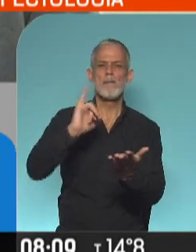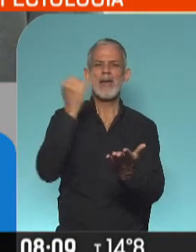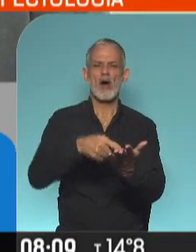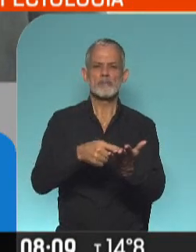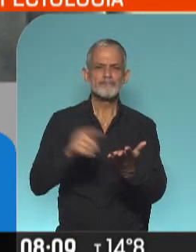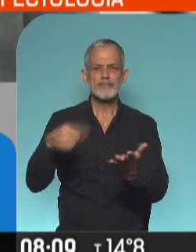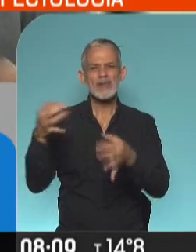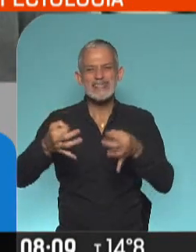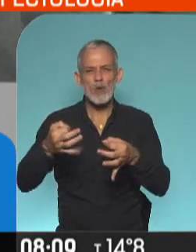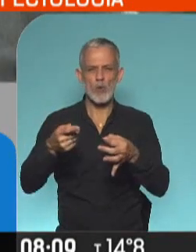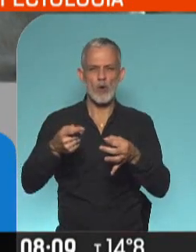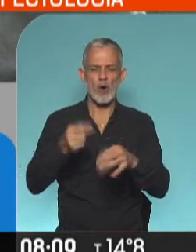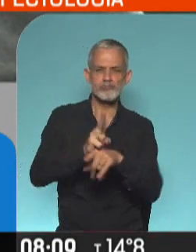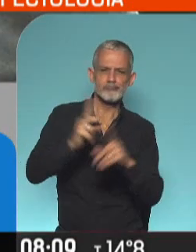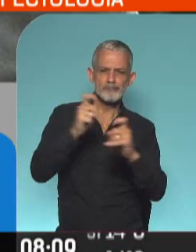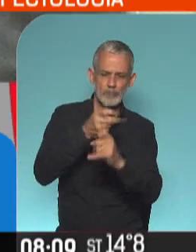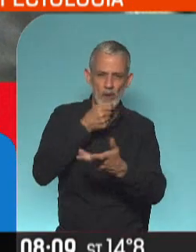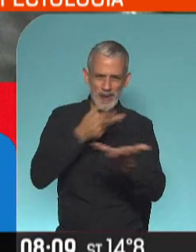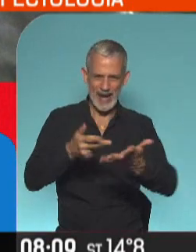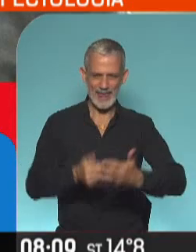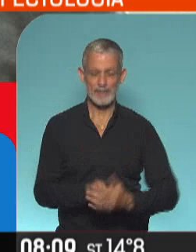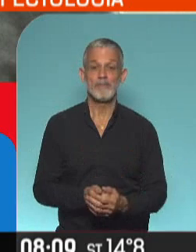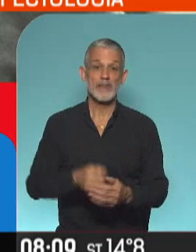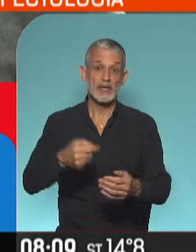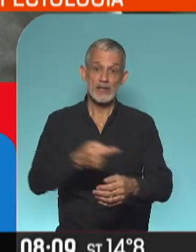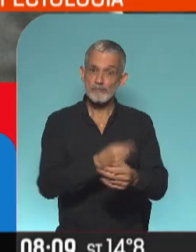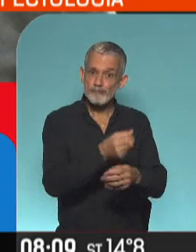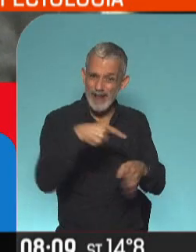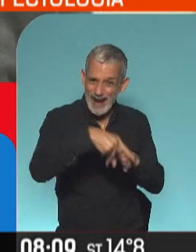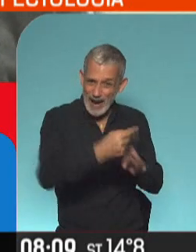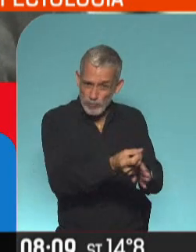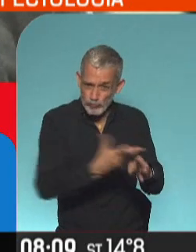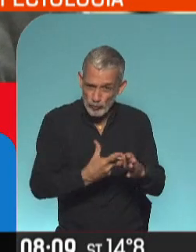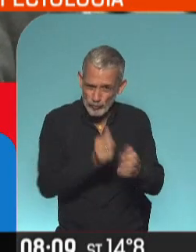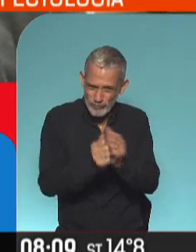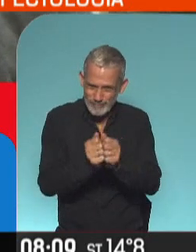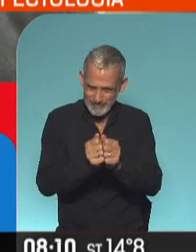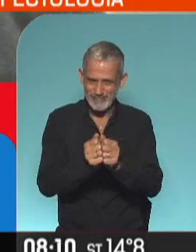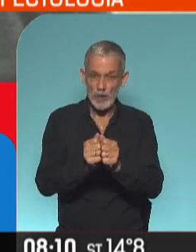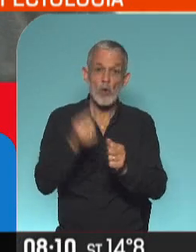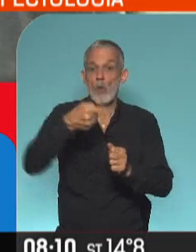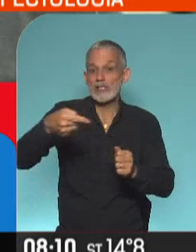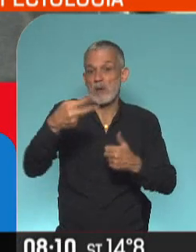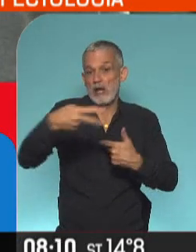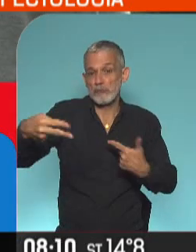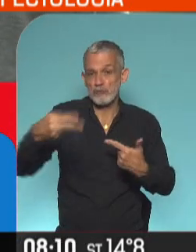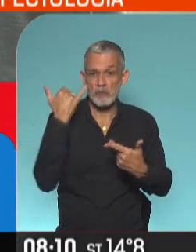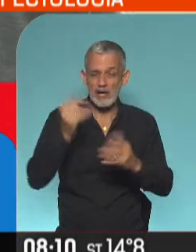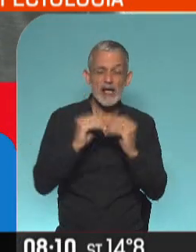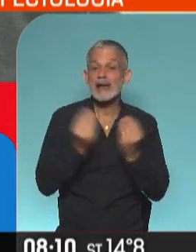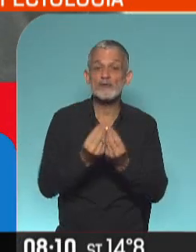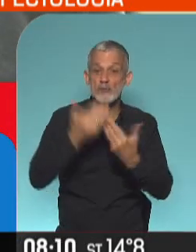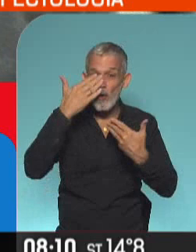más seguro, o seguro y incluso mejor, ¿no? El suero equino está en esa situación, así que si en 1 o 2 semanas tenemos ya los